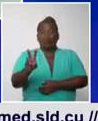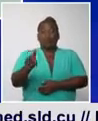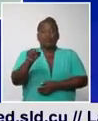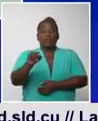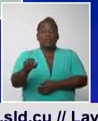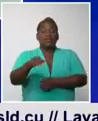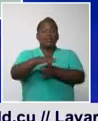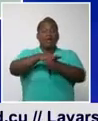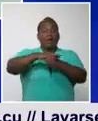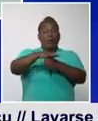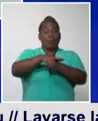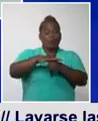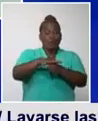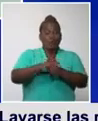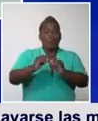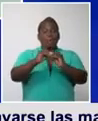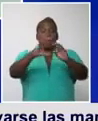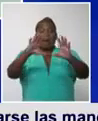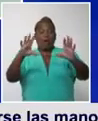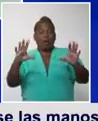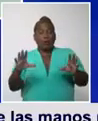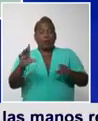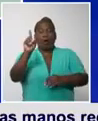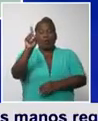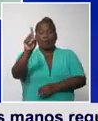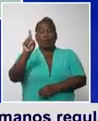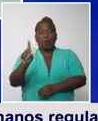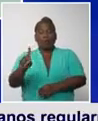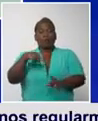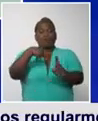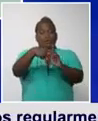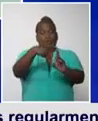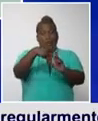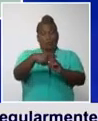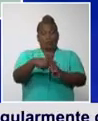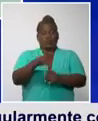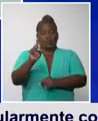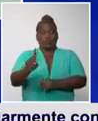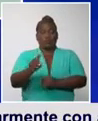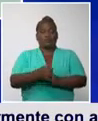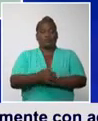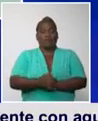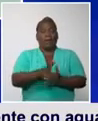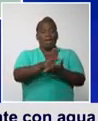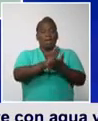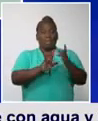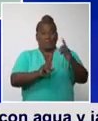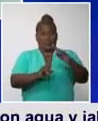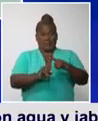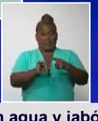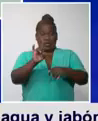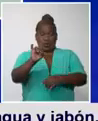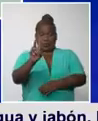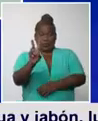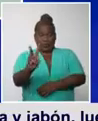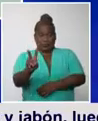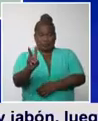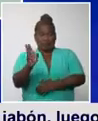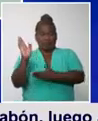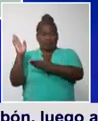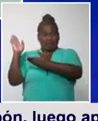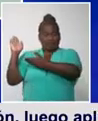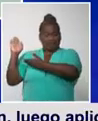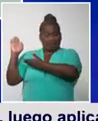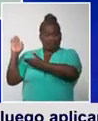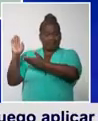Santa Cruz del Norte, 1 de cada uno. Matanzas con 92 casos ayer, 92